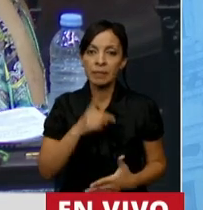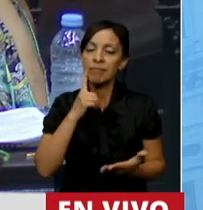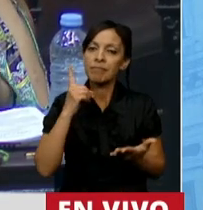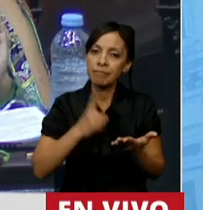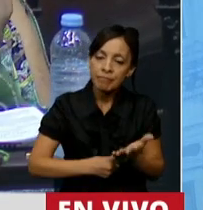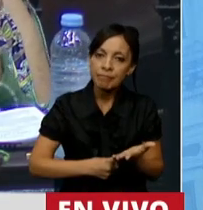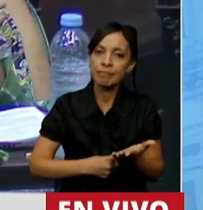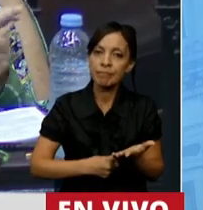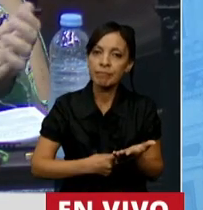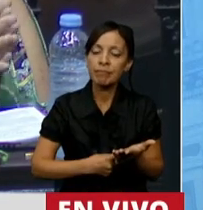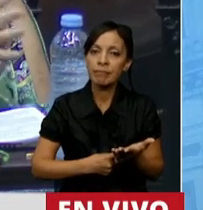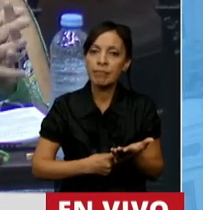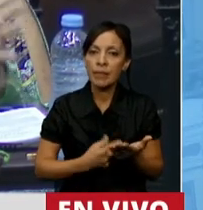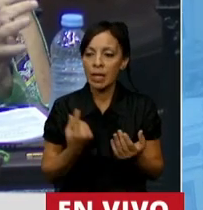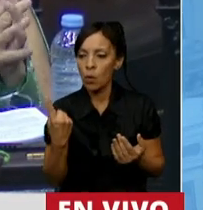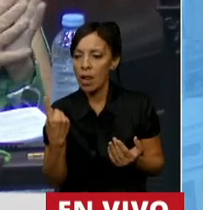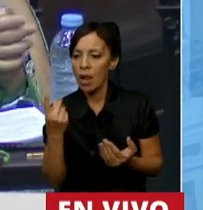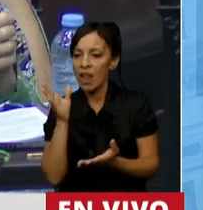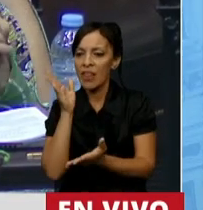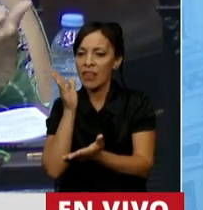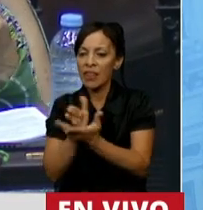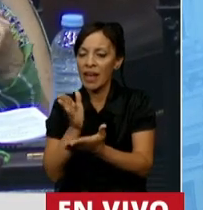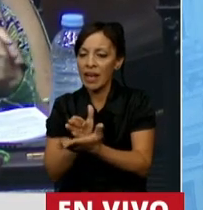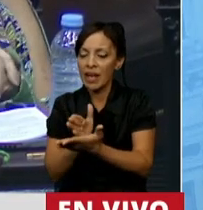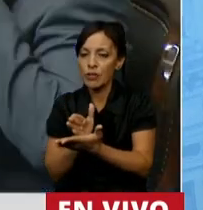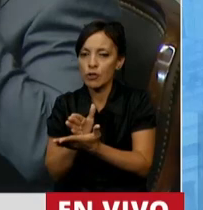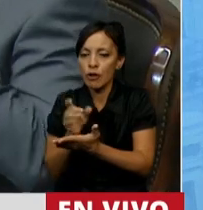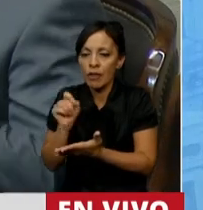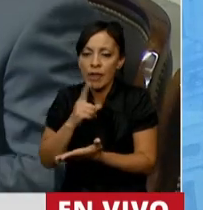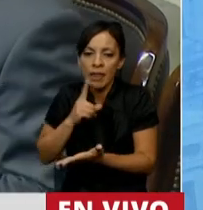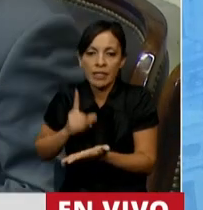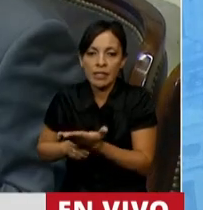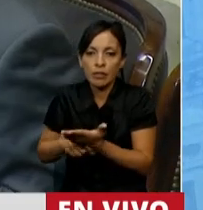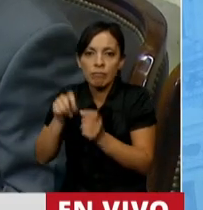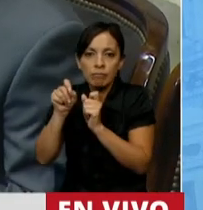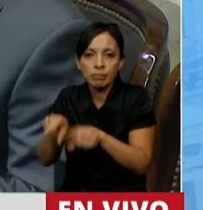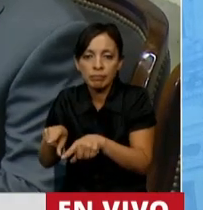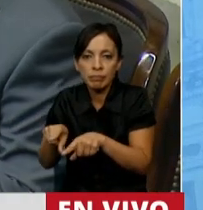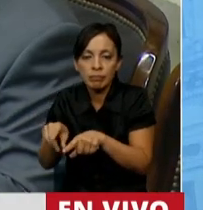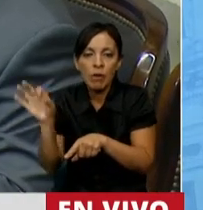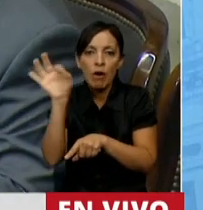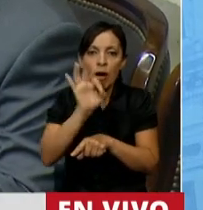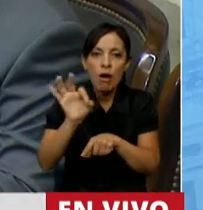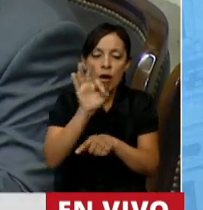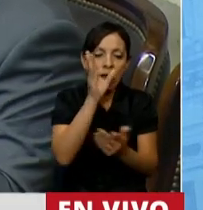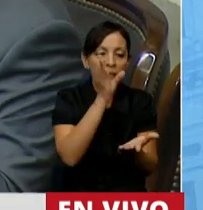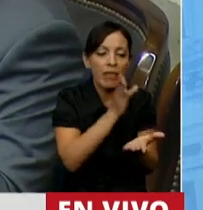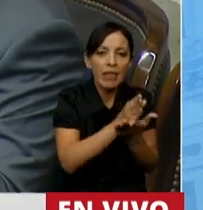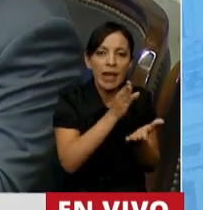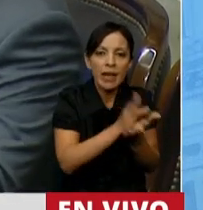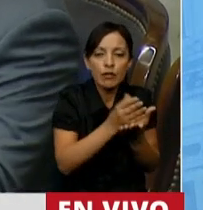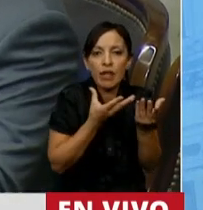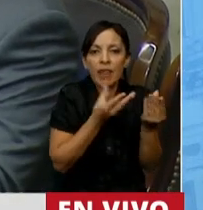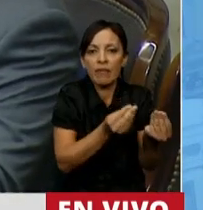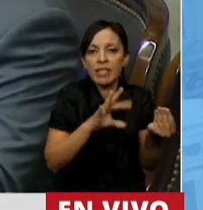decidir entre el derecho subjetivo de la autodeterminación y el derecho objetivo de defensa